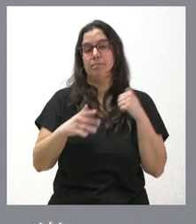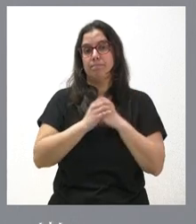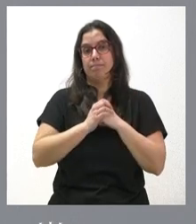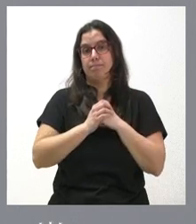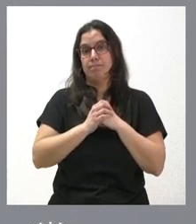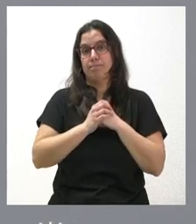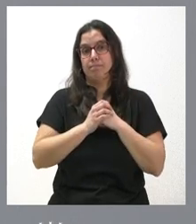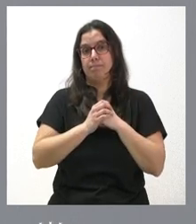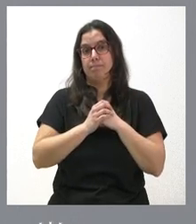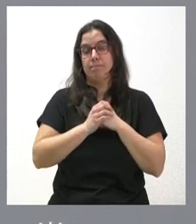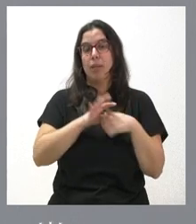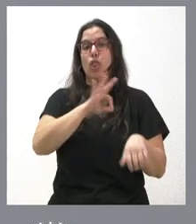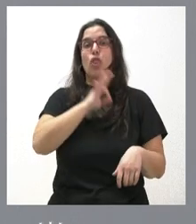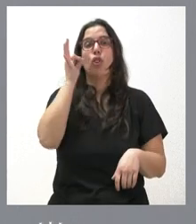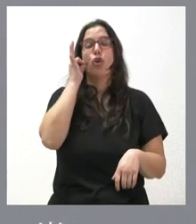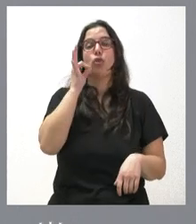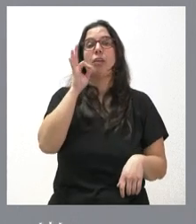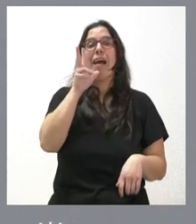a doña